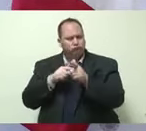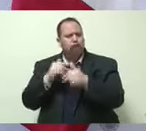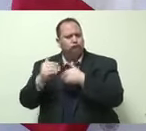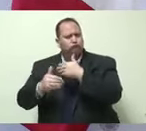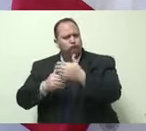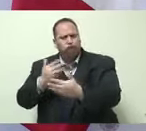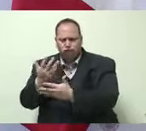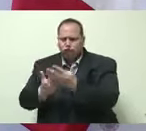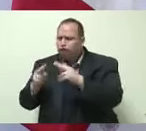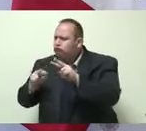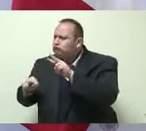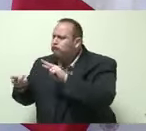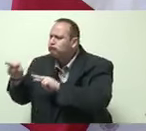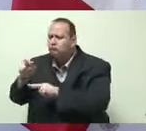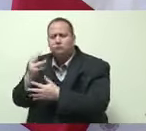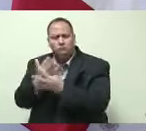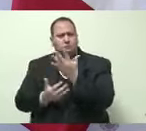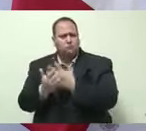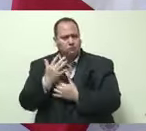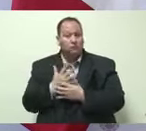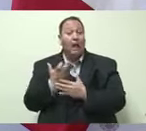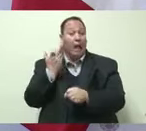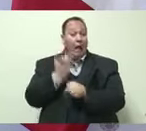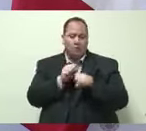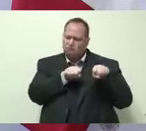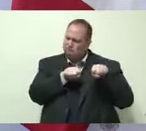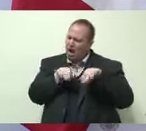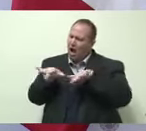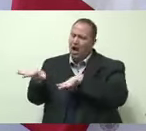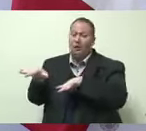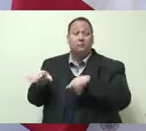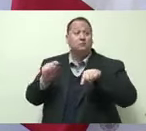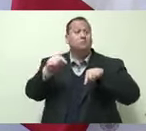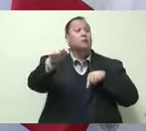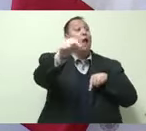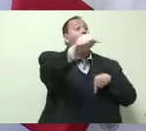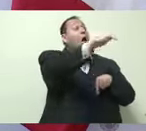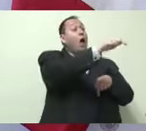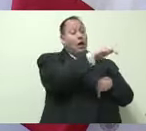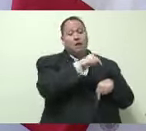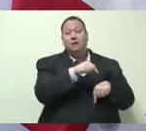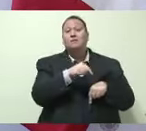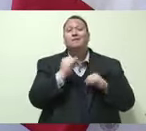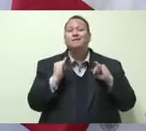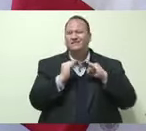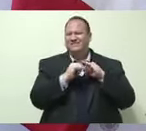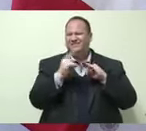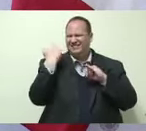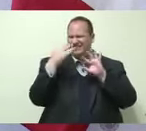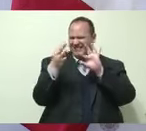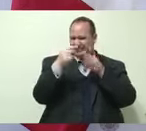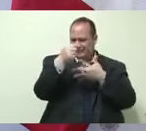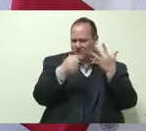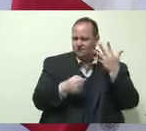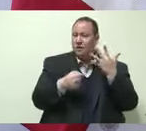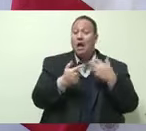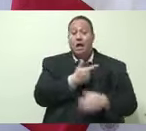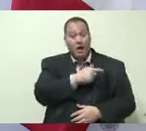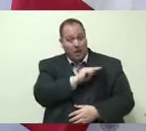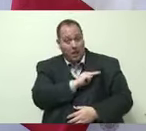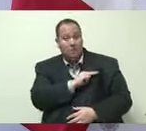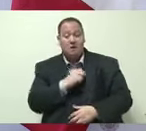a las acciones operativas que se están desplegando en este momento por parte de todos y cada uno de los integrantes de las instituciones de seguridad, Guardia